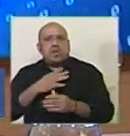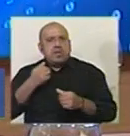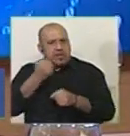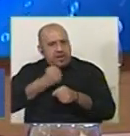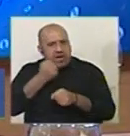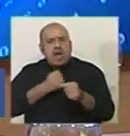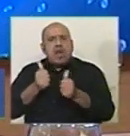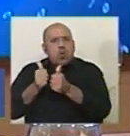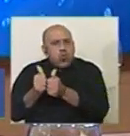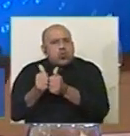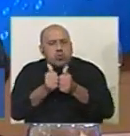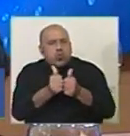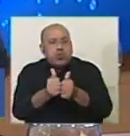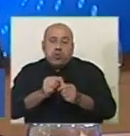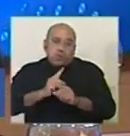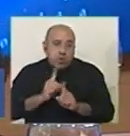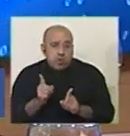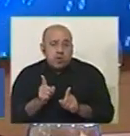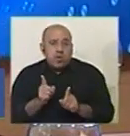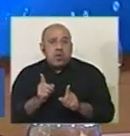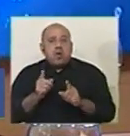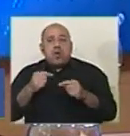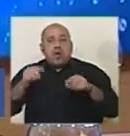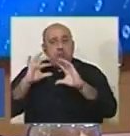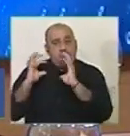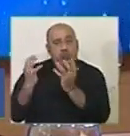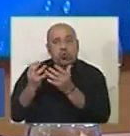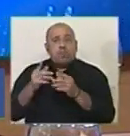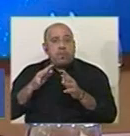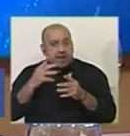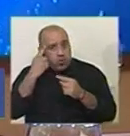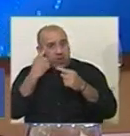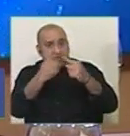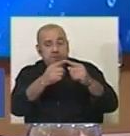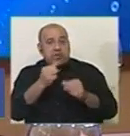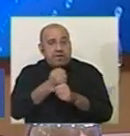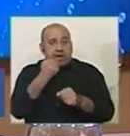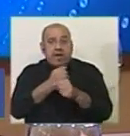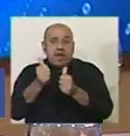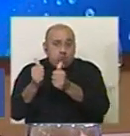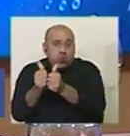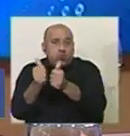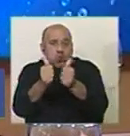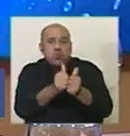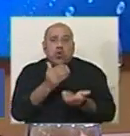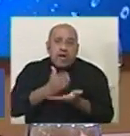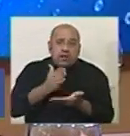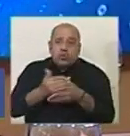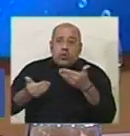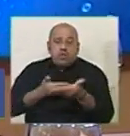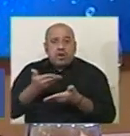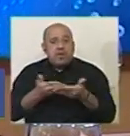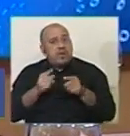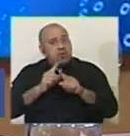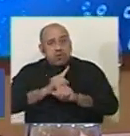los organismos democráticos, también entre comillas, pero por lo menos que representan el conjunto de los estados del planeta, acá